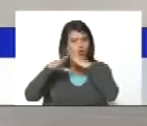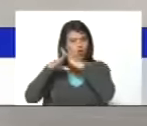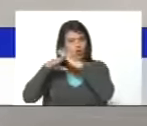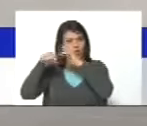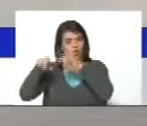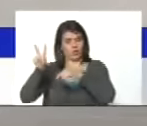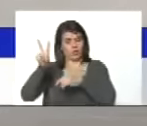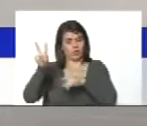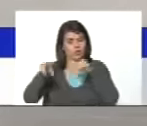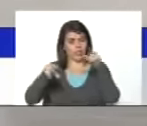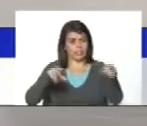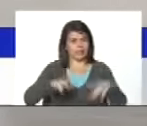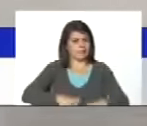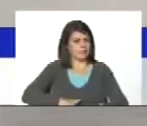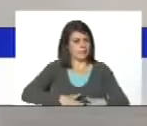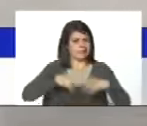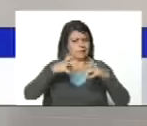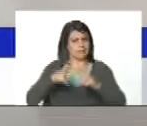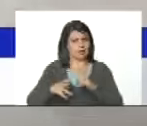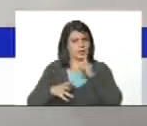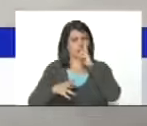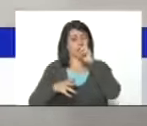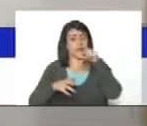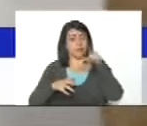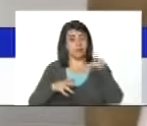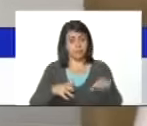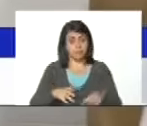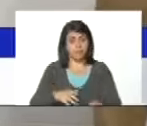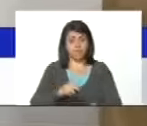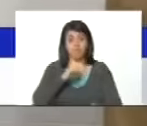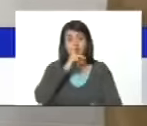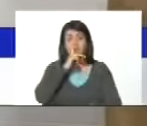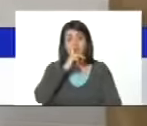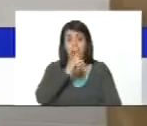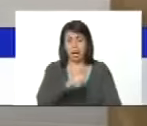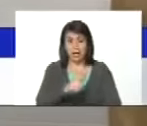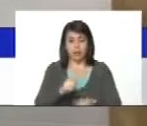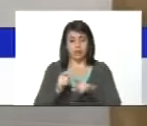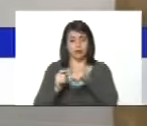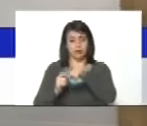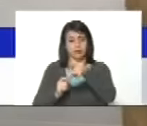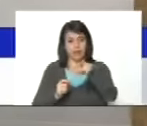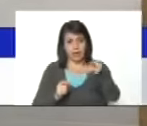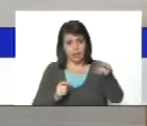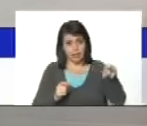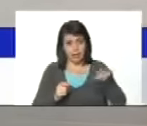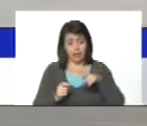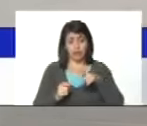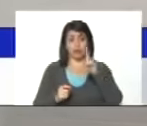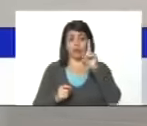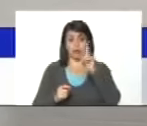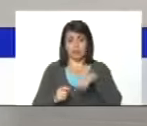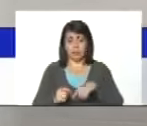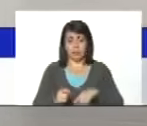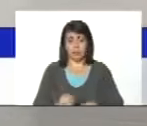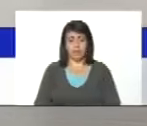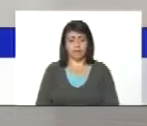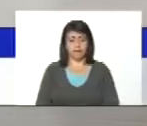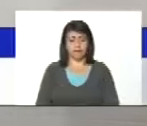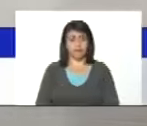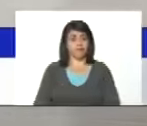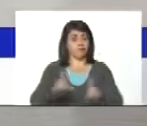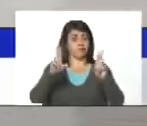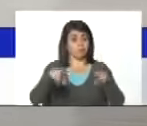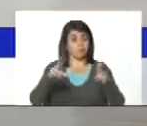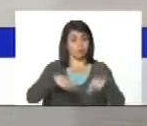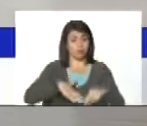ellos los bárbaros, ellos los canallas, que además